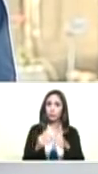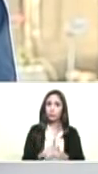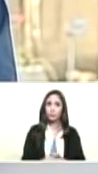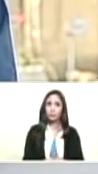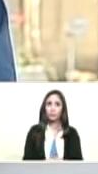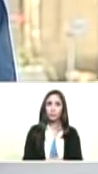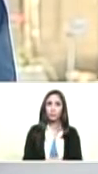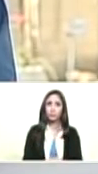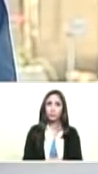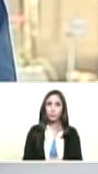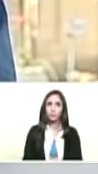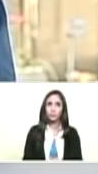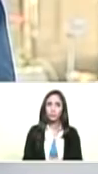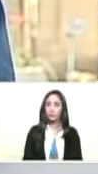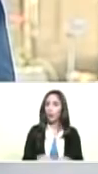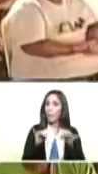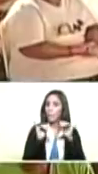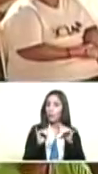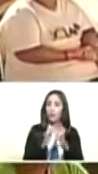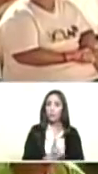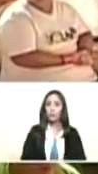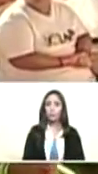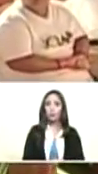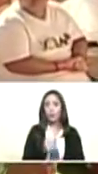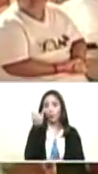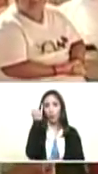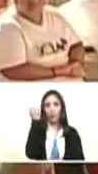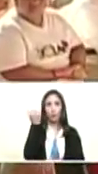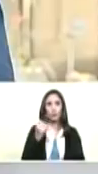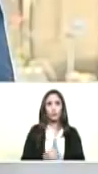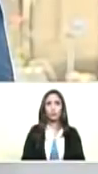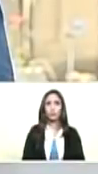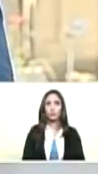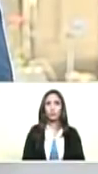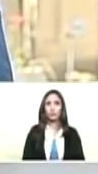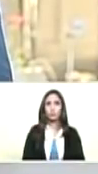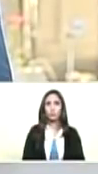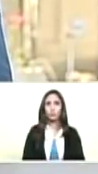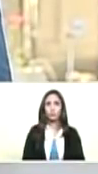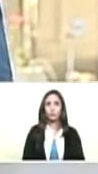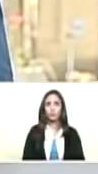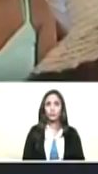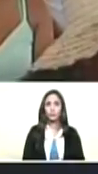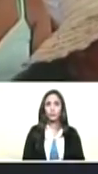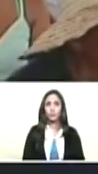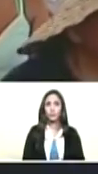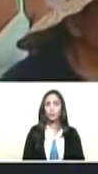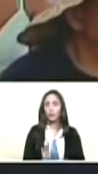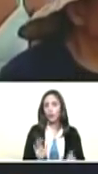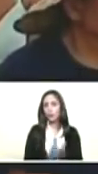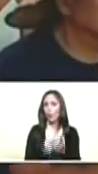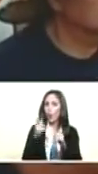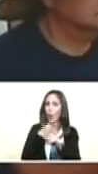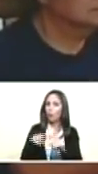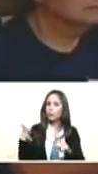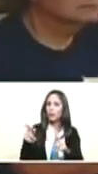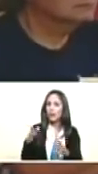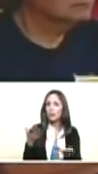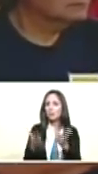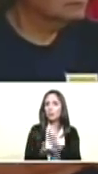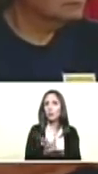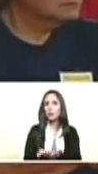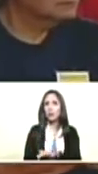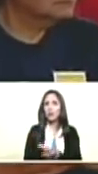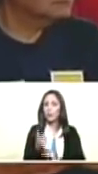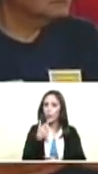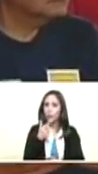hacerlas con el mismo espíritu fundacional. Yo les puedo decir, como me ha pasado en otras cosas, se